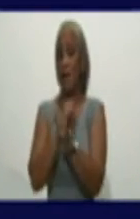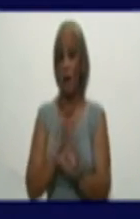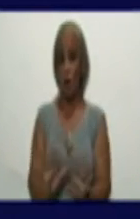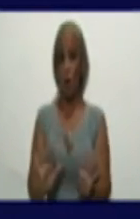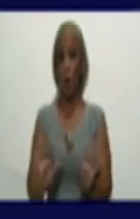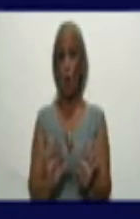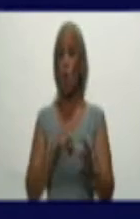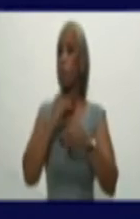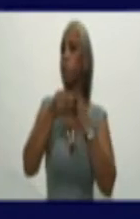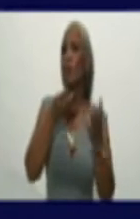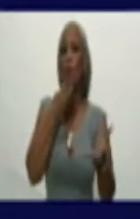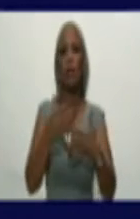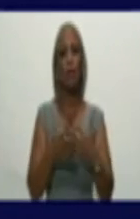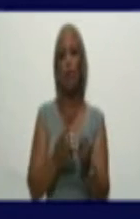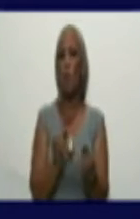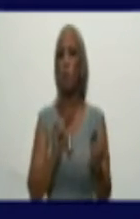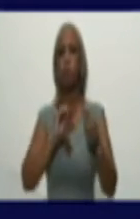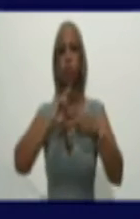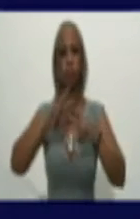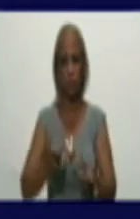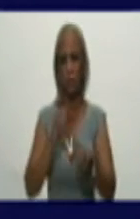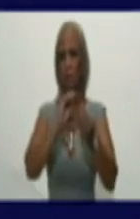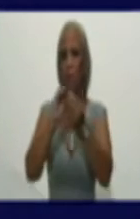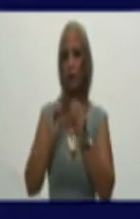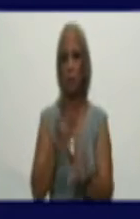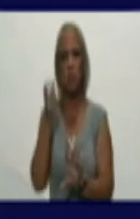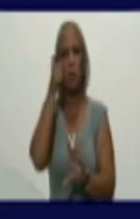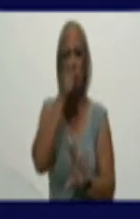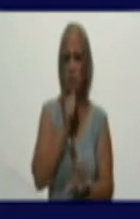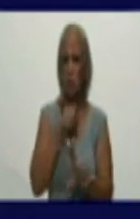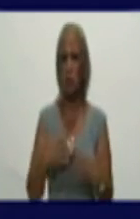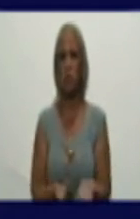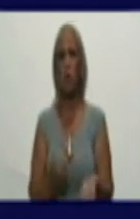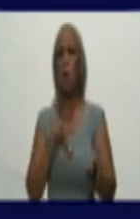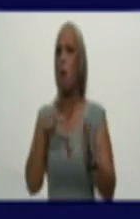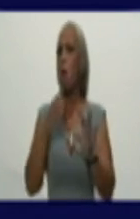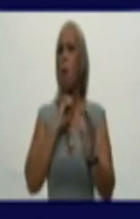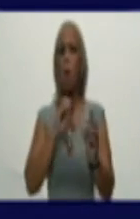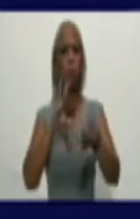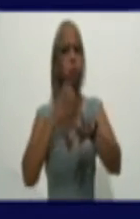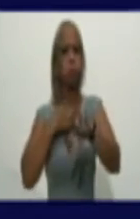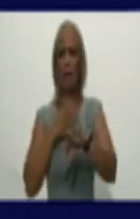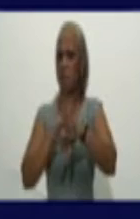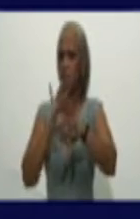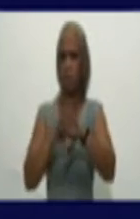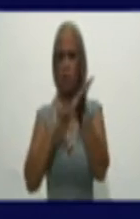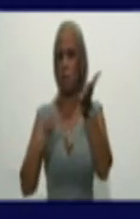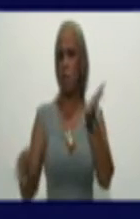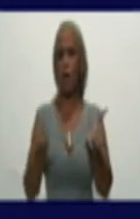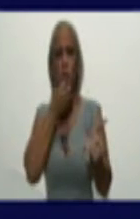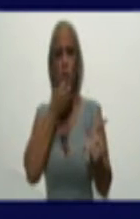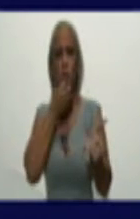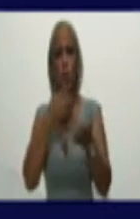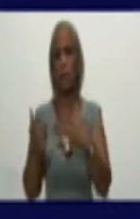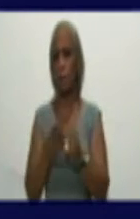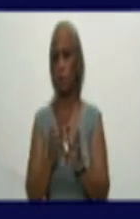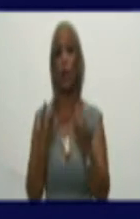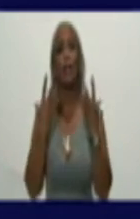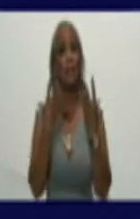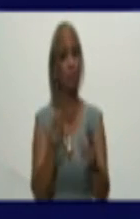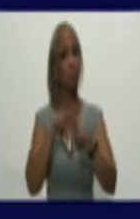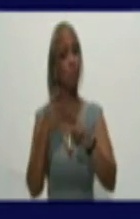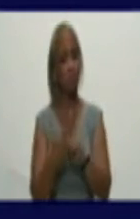momento nos convertimos en contacto, nos convertimos en sospechoso, nos convertimos en confirmado, en cualquier momento y en cualquier lugar, porque hay una gran